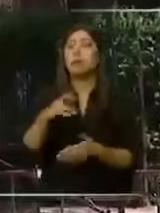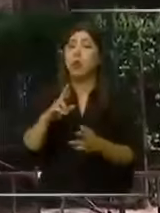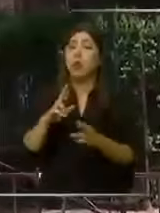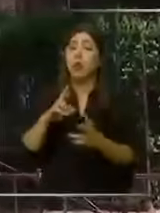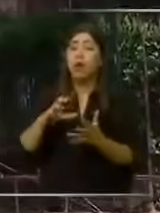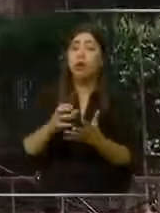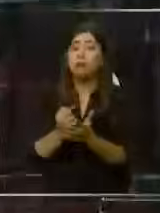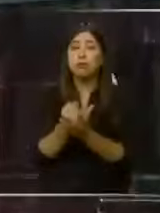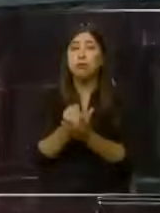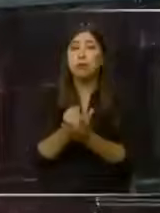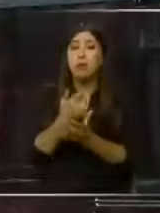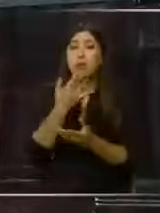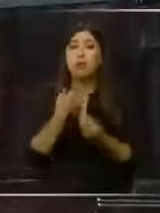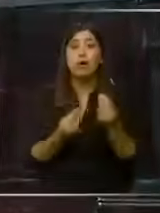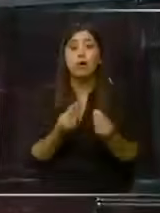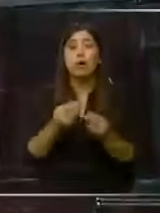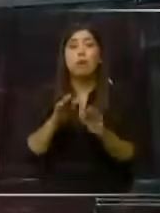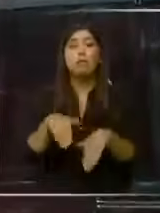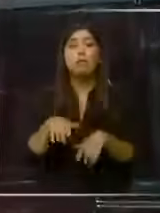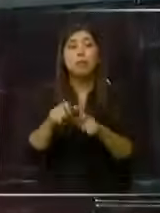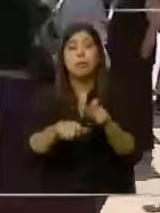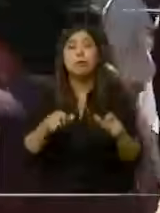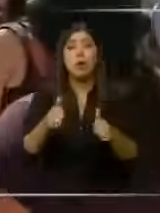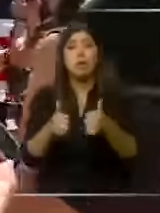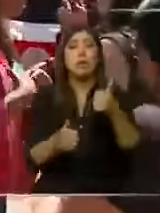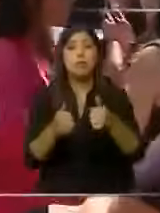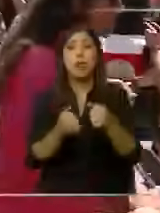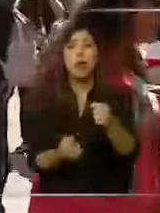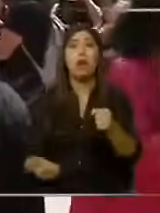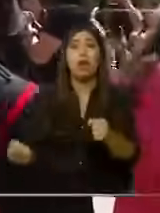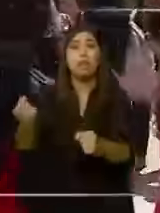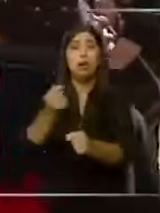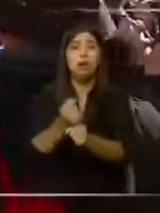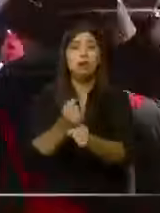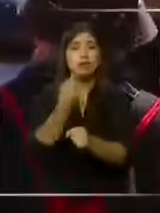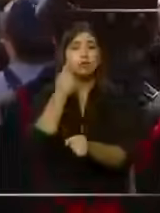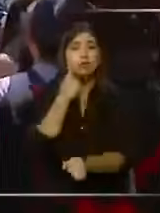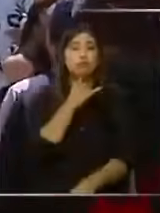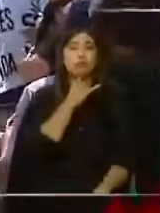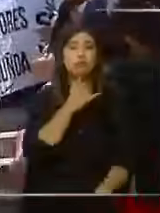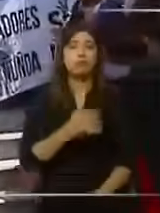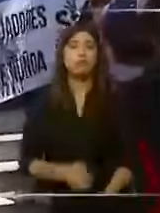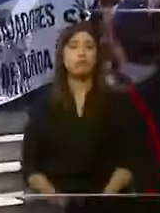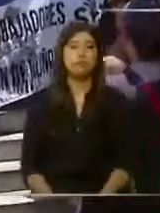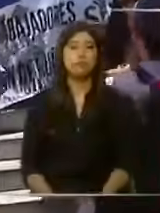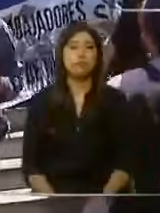aseguran que la misma cantidad de profesionales será repuesta, pero no ellos mismos.